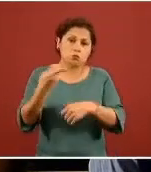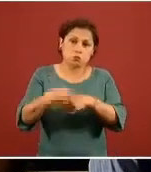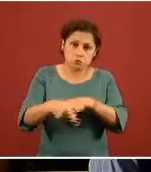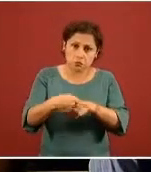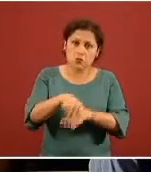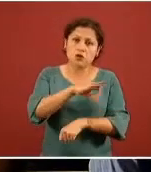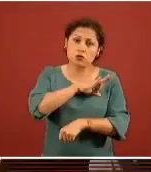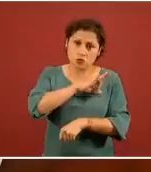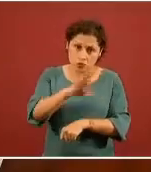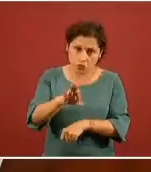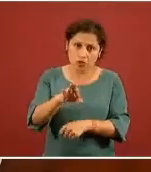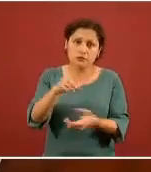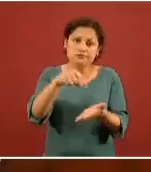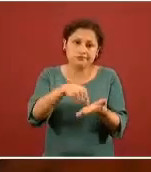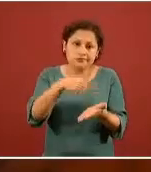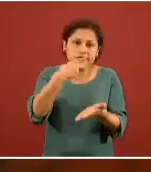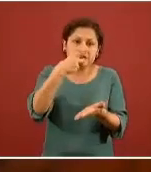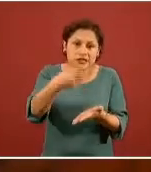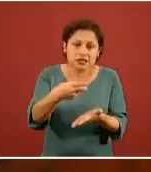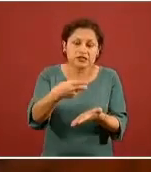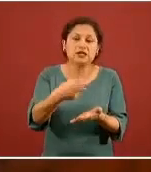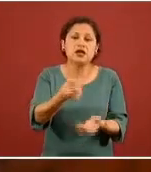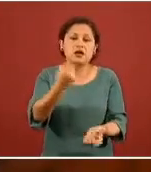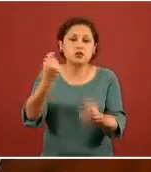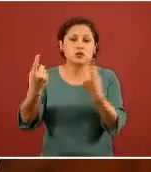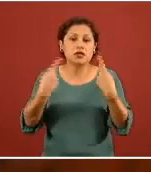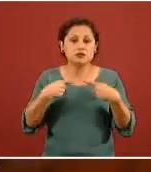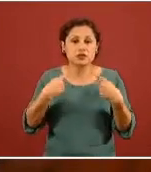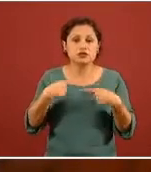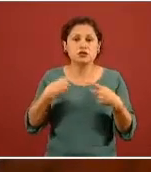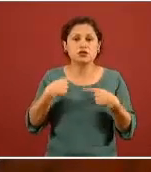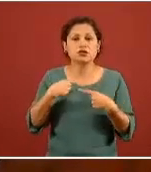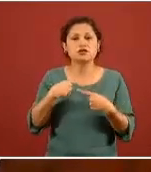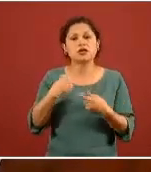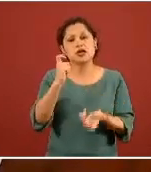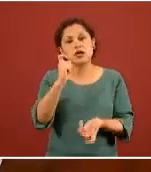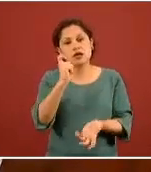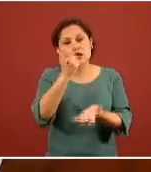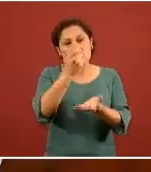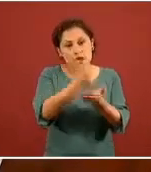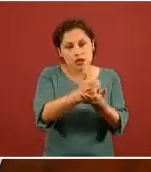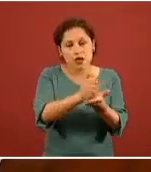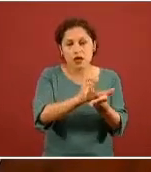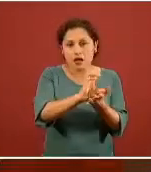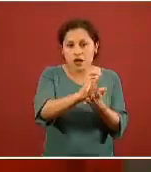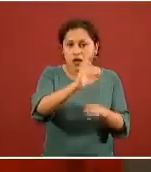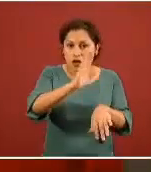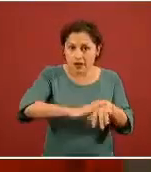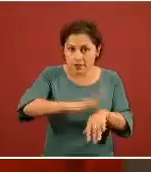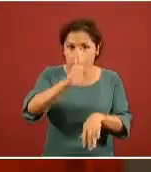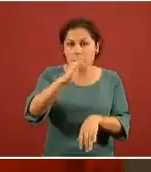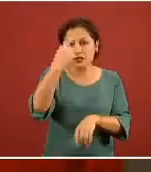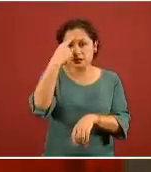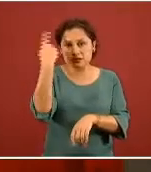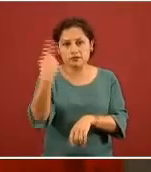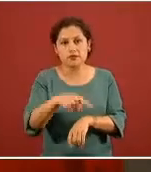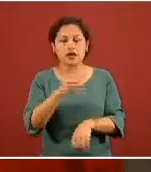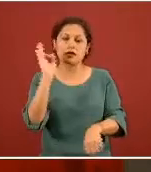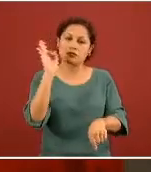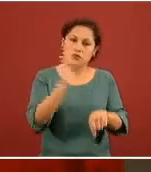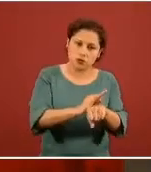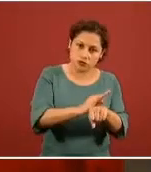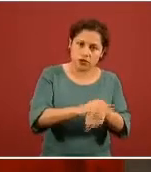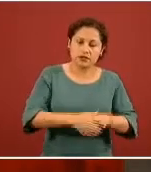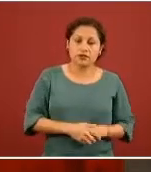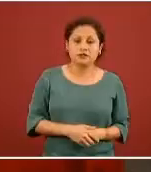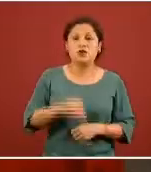trabajo que les da algunas prestaciones adicionales a los trabajadores de la salud. Hoy el Consejo Técnico